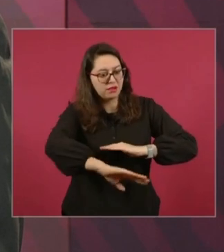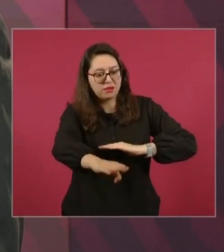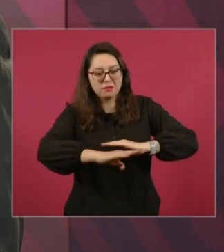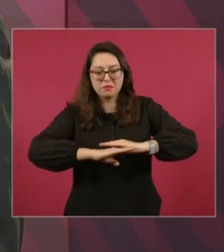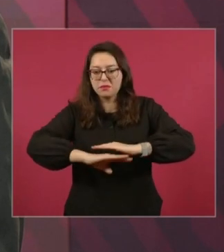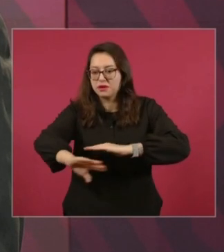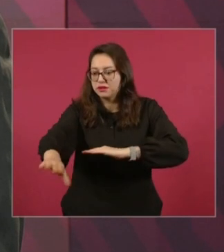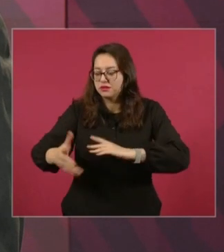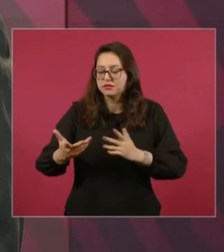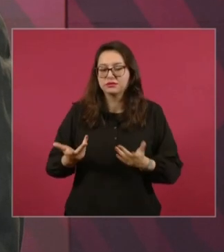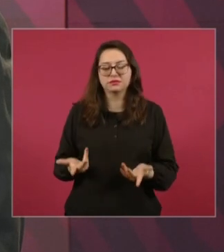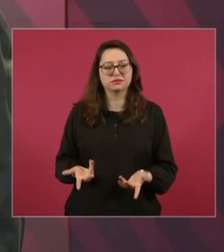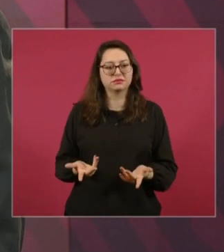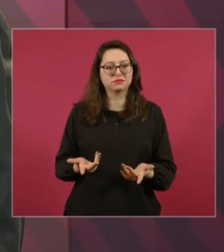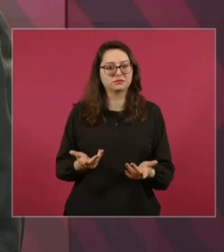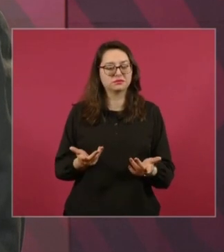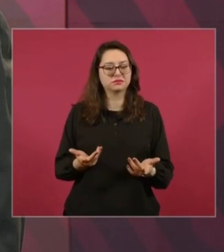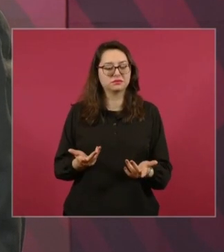banquetas,